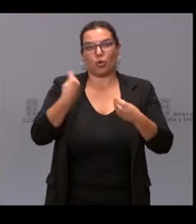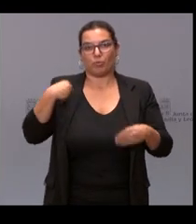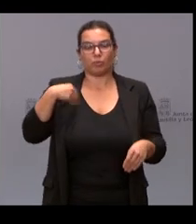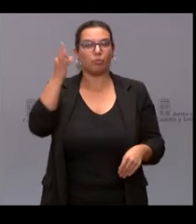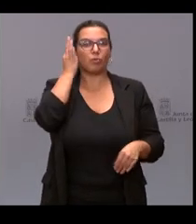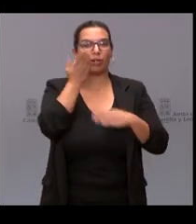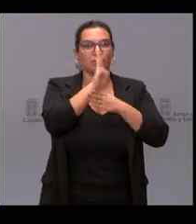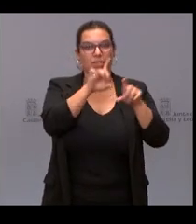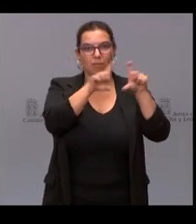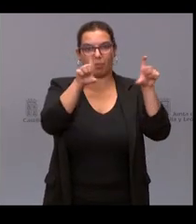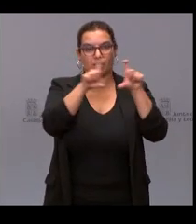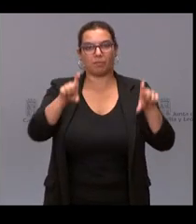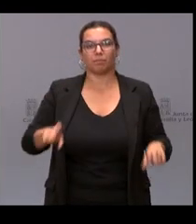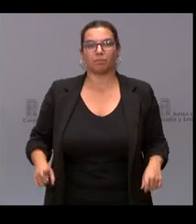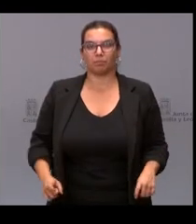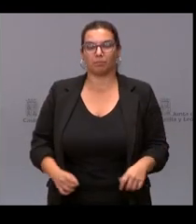empresa.